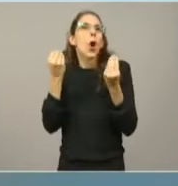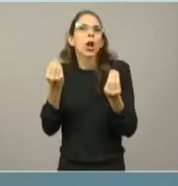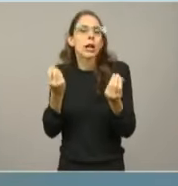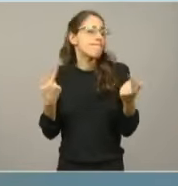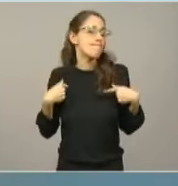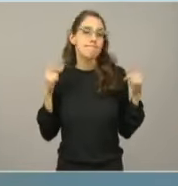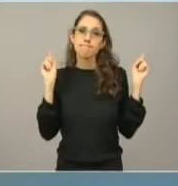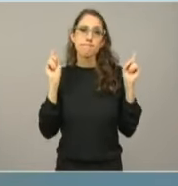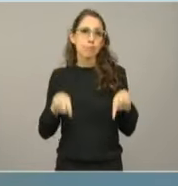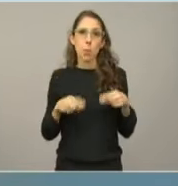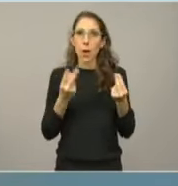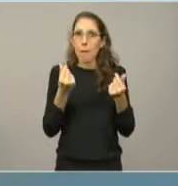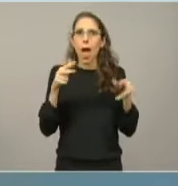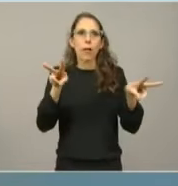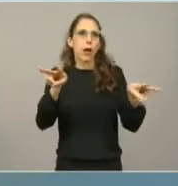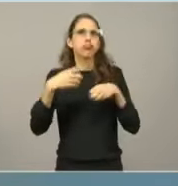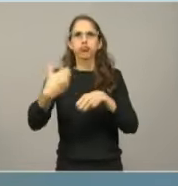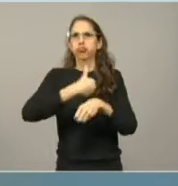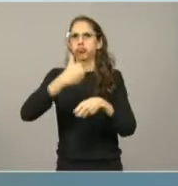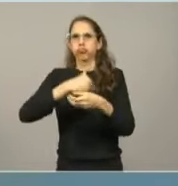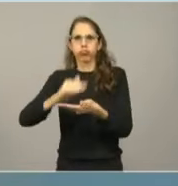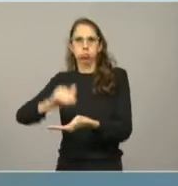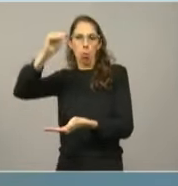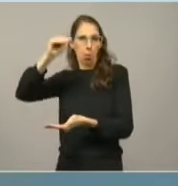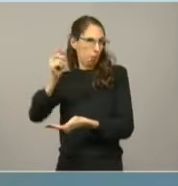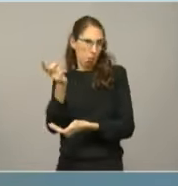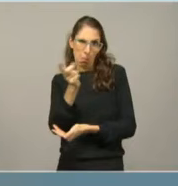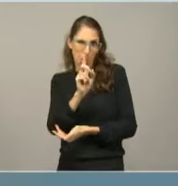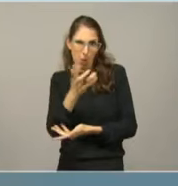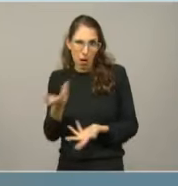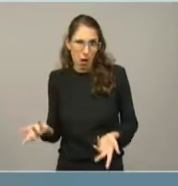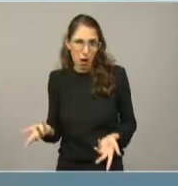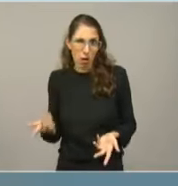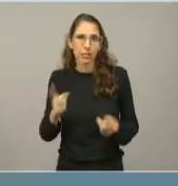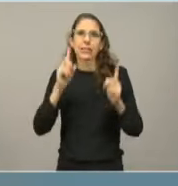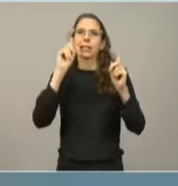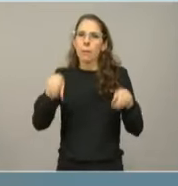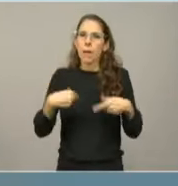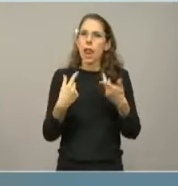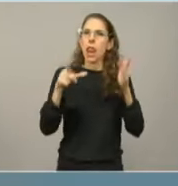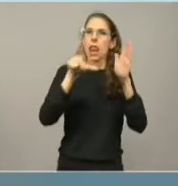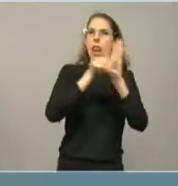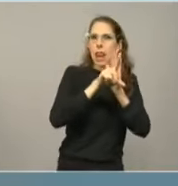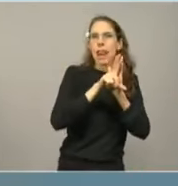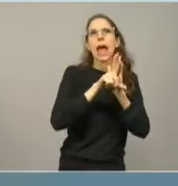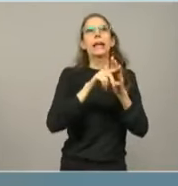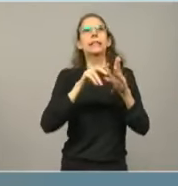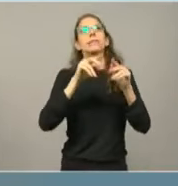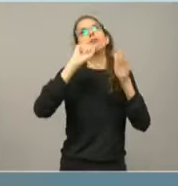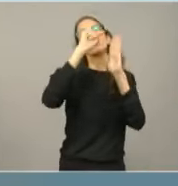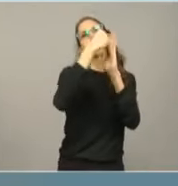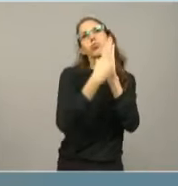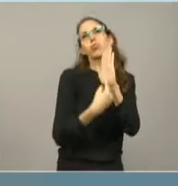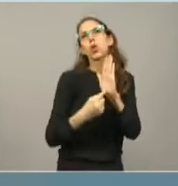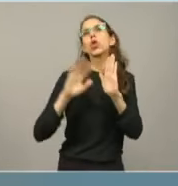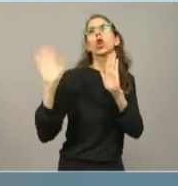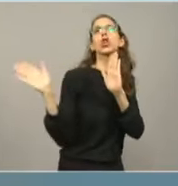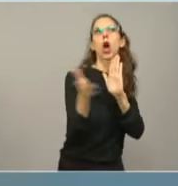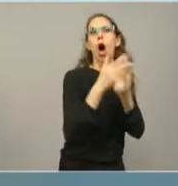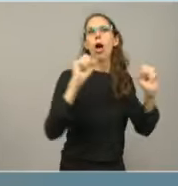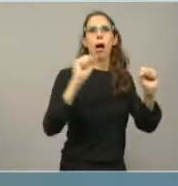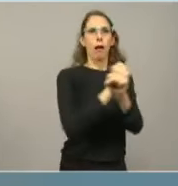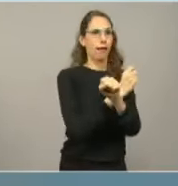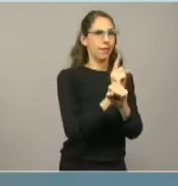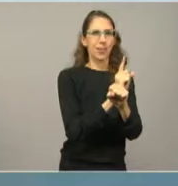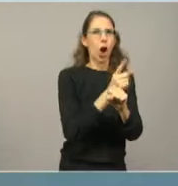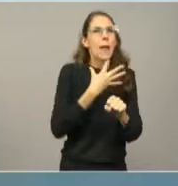recaudatorio y no fue que entró en las generales de la ley de el impuesto a las ganancias fue deliberado específico